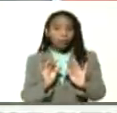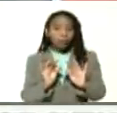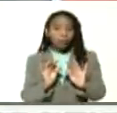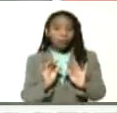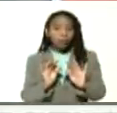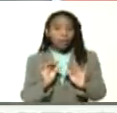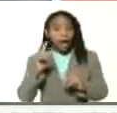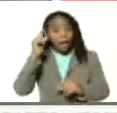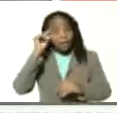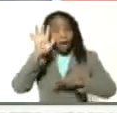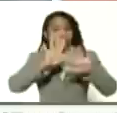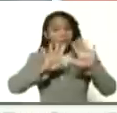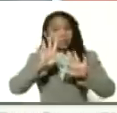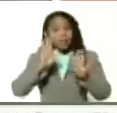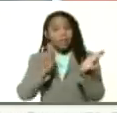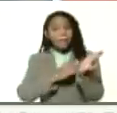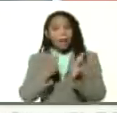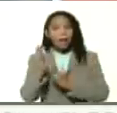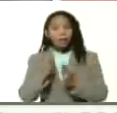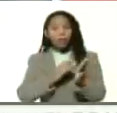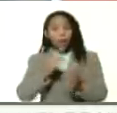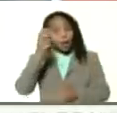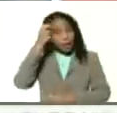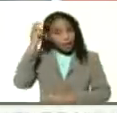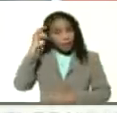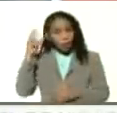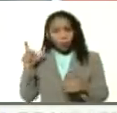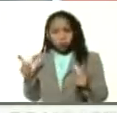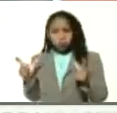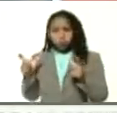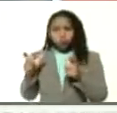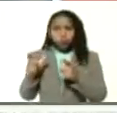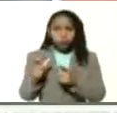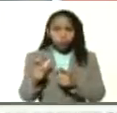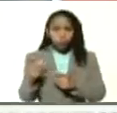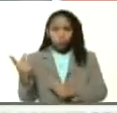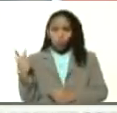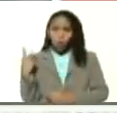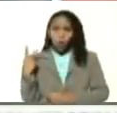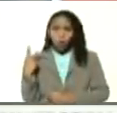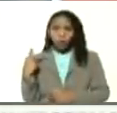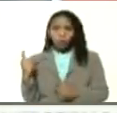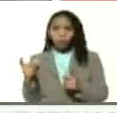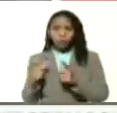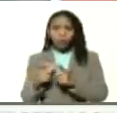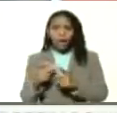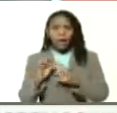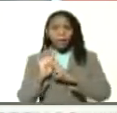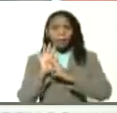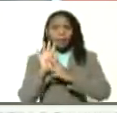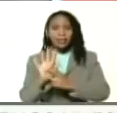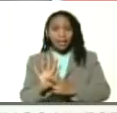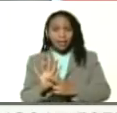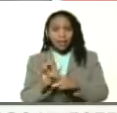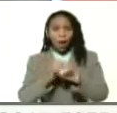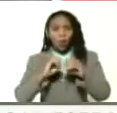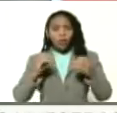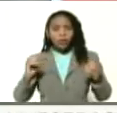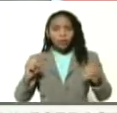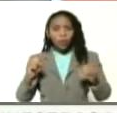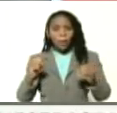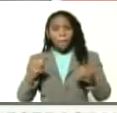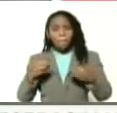el día 15 de marzo, el canciller y yo nos reunimos con el representante de la Organización Panamericana de la